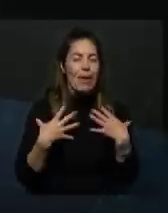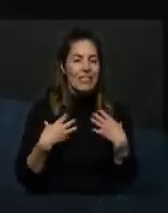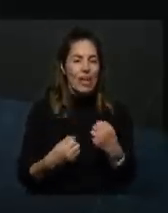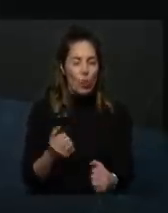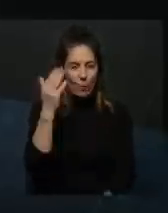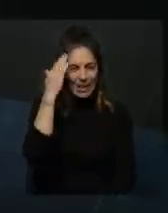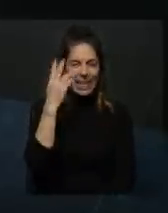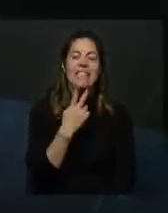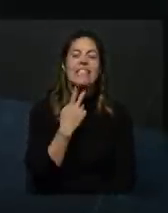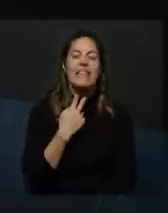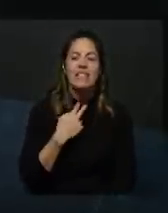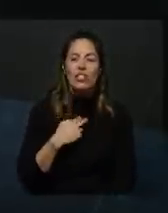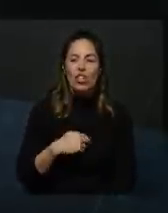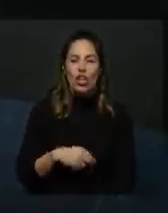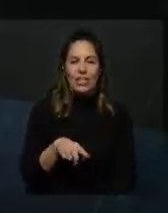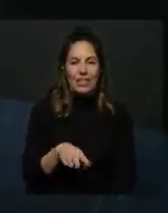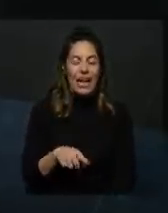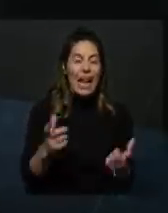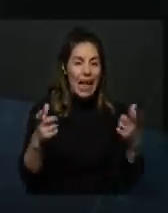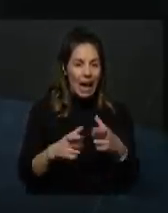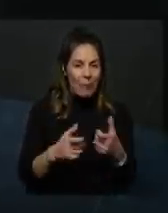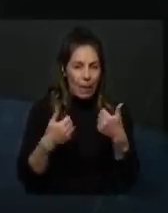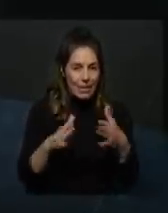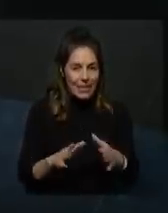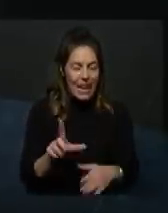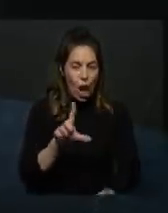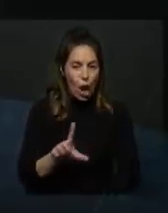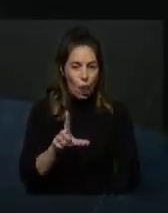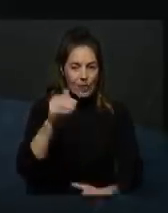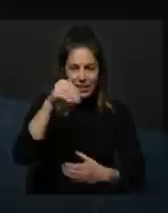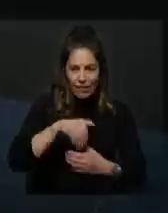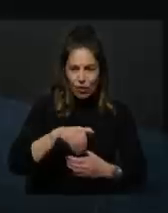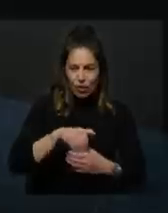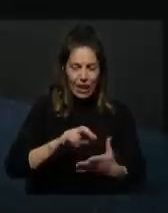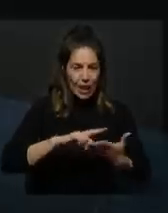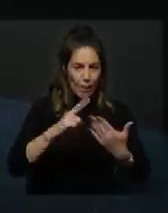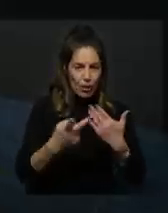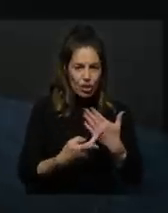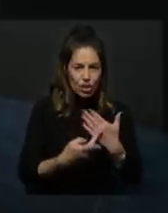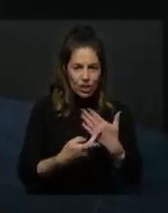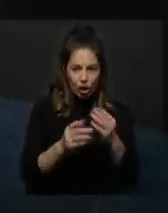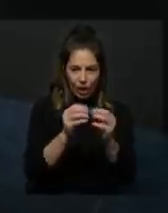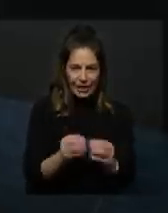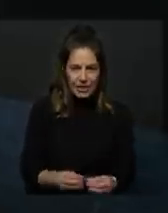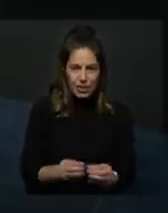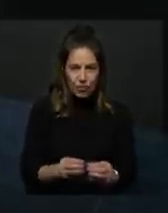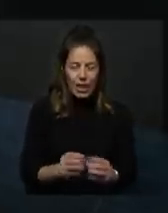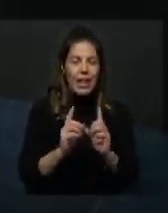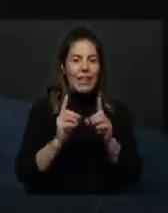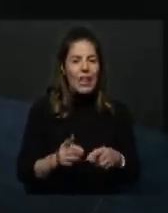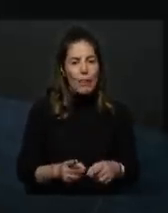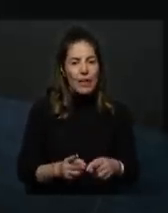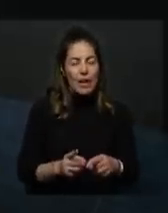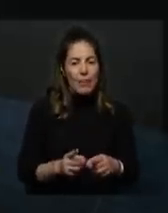adicciones el plenario de la cámara comenzará este lunes a votar el proyecto de rendición vamos a cruzar el